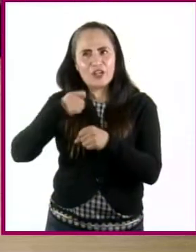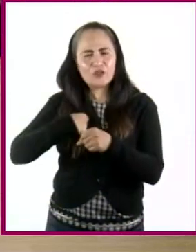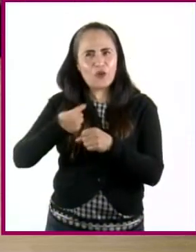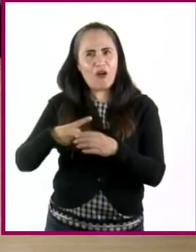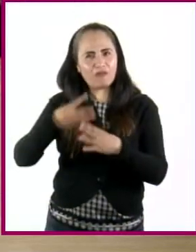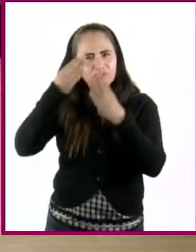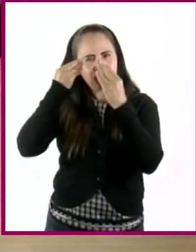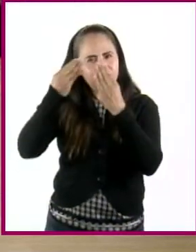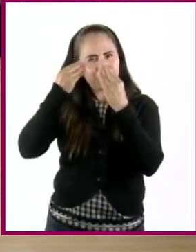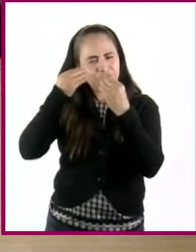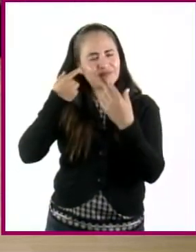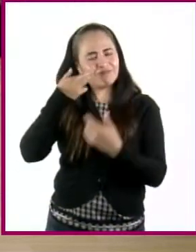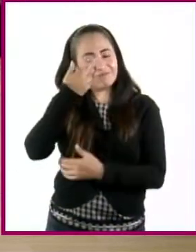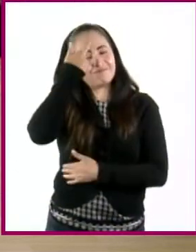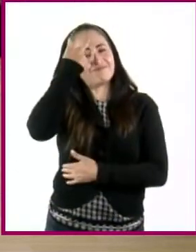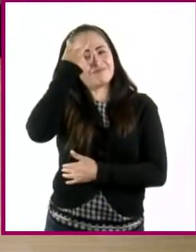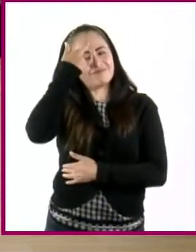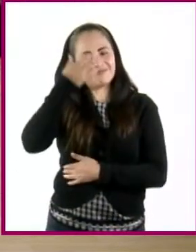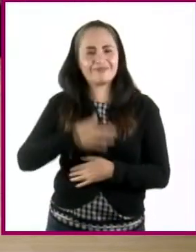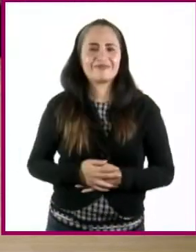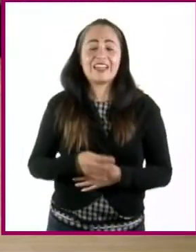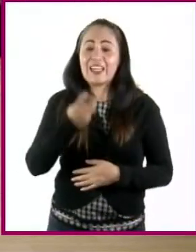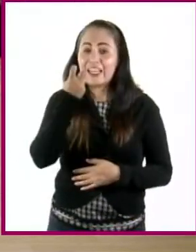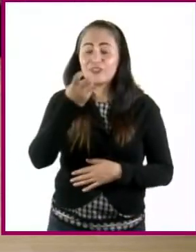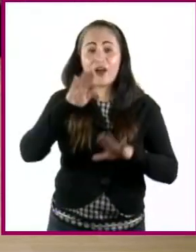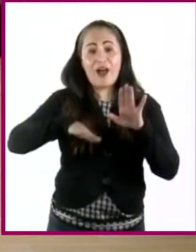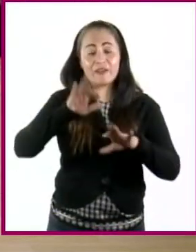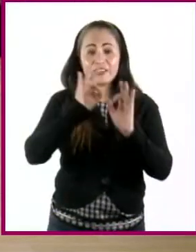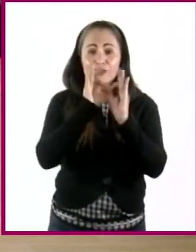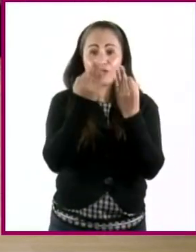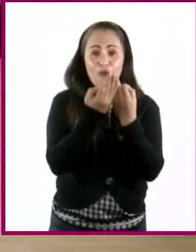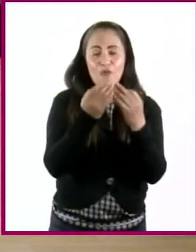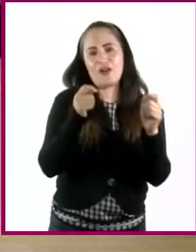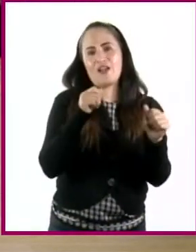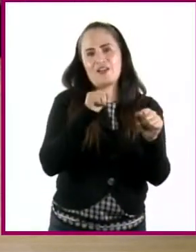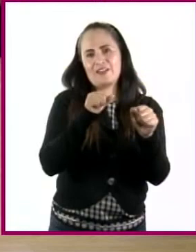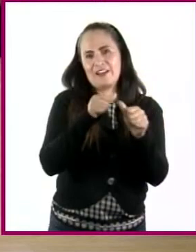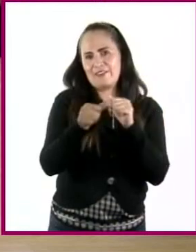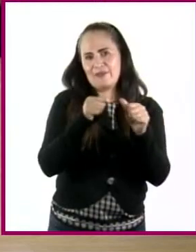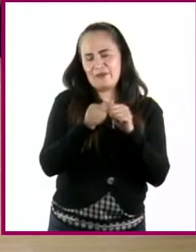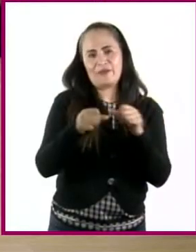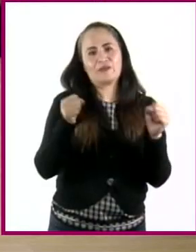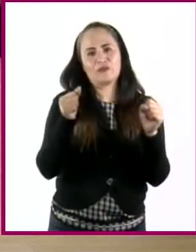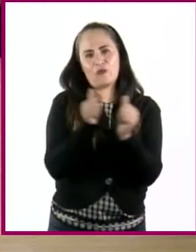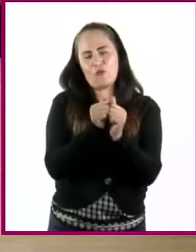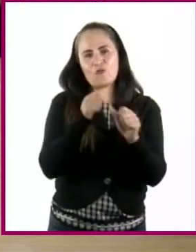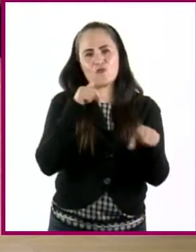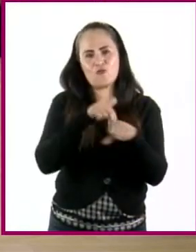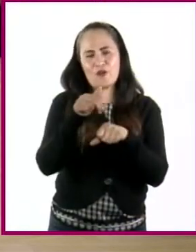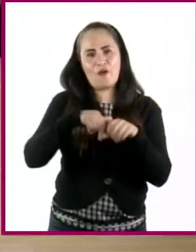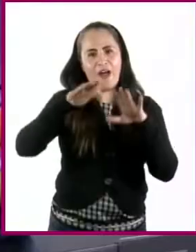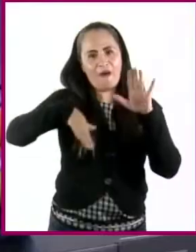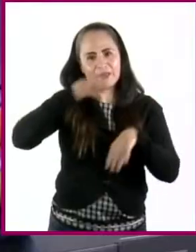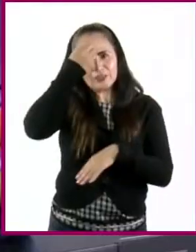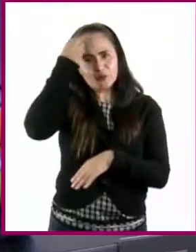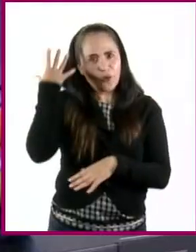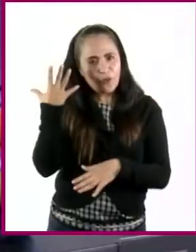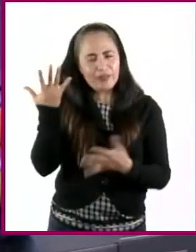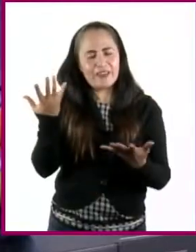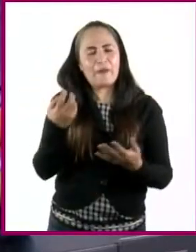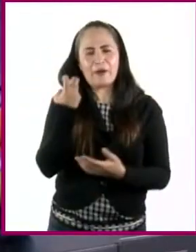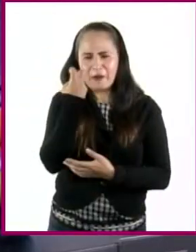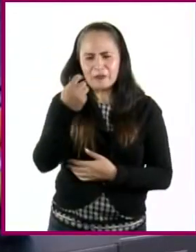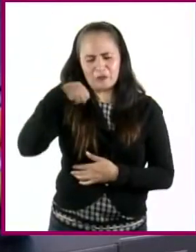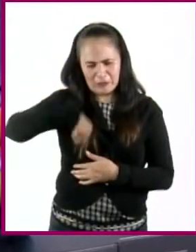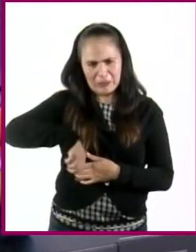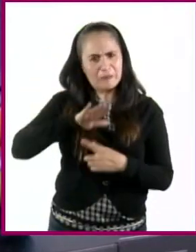Claro, no siempre nos acordamos y sabemos esas fórmulas que tanto nos dijeron en la escuela. Y para eso estamos aquí, ¿qué no? Me pareció